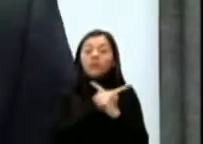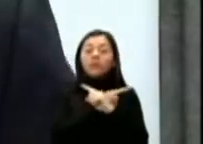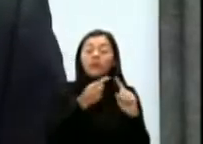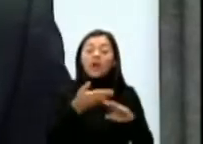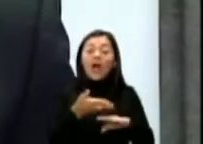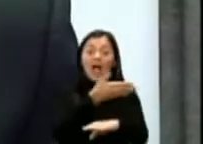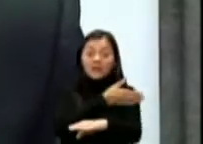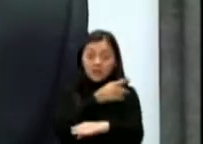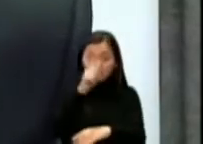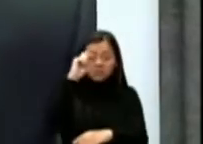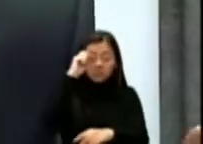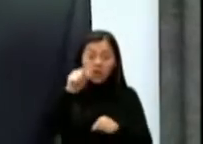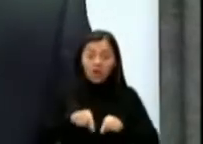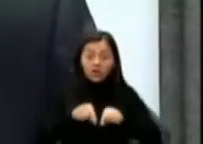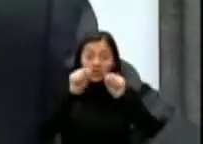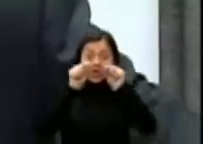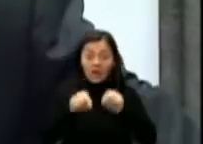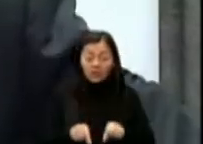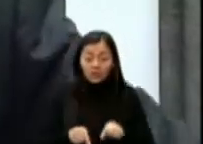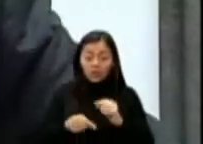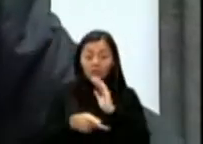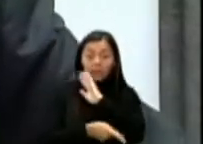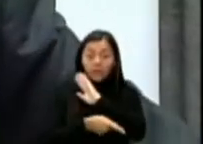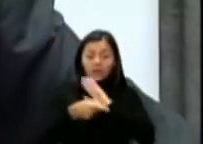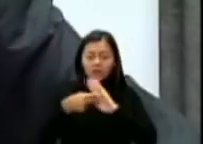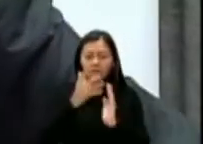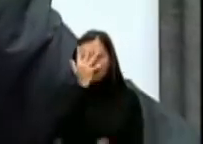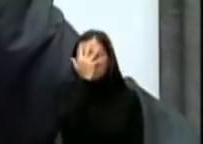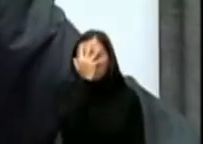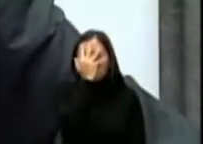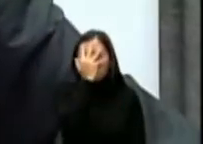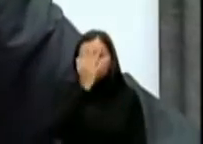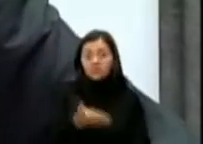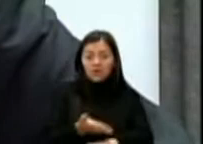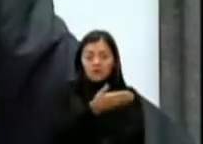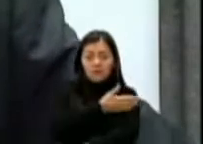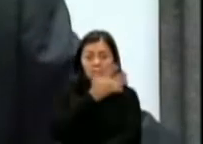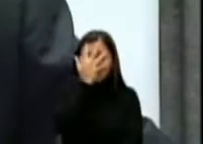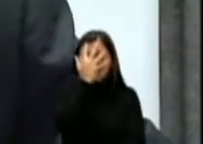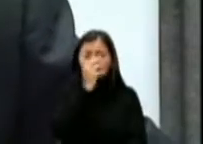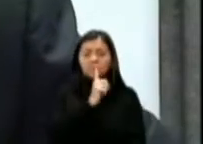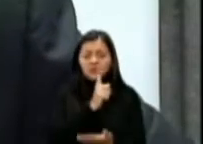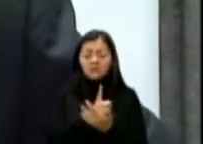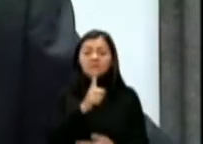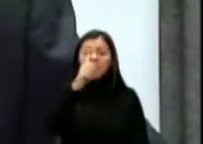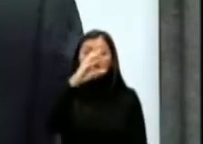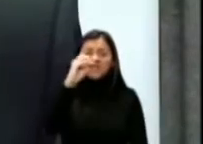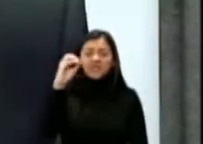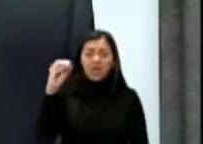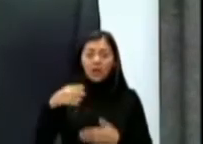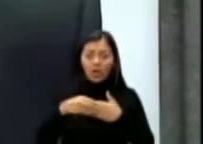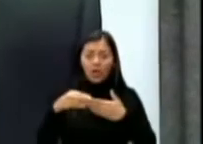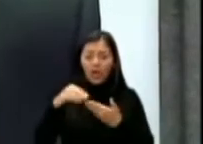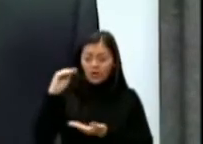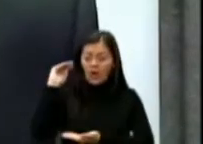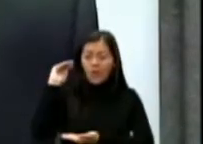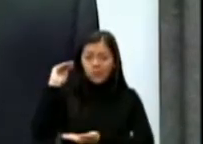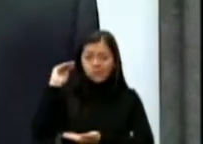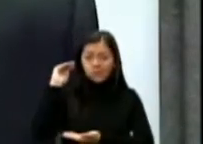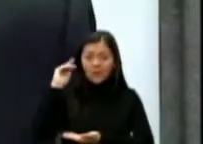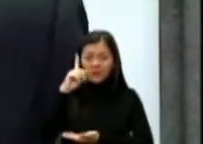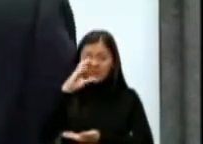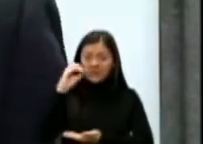participación recuerda alguna época vergonzosa de la historia petrolera de cada 100 dólares 80 horas para las trasnacionales